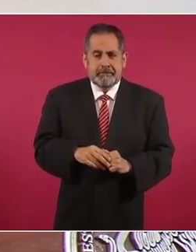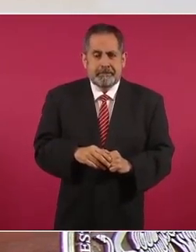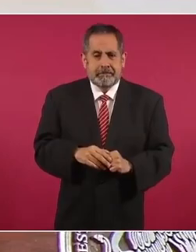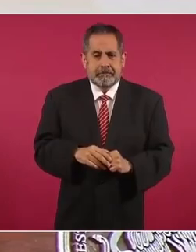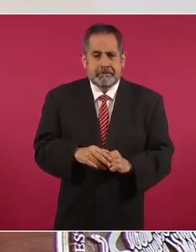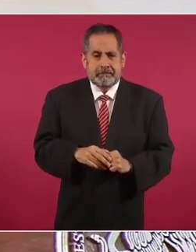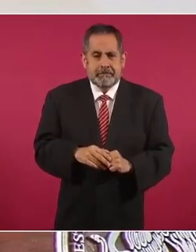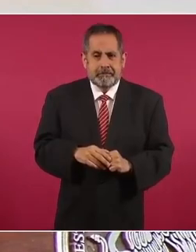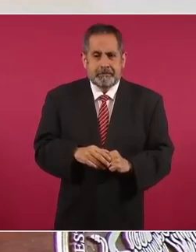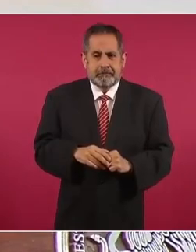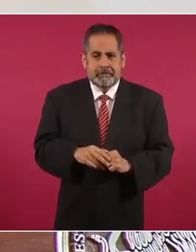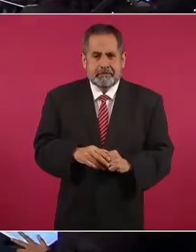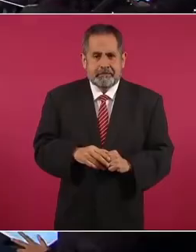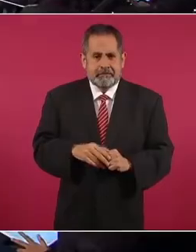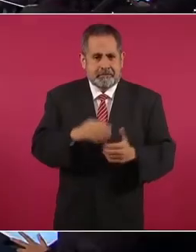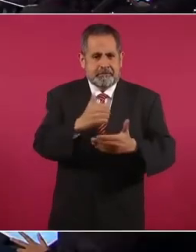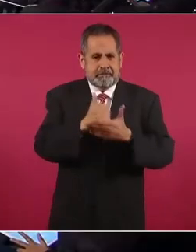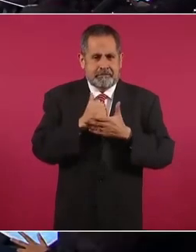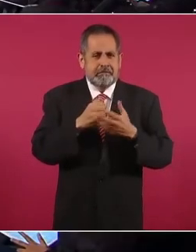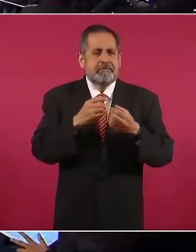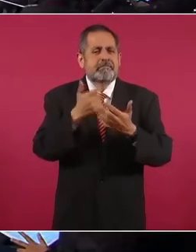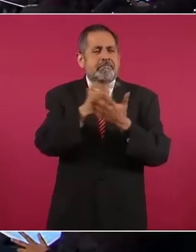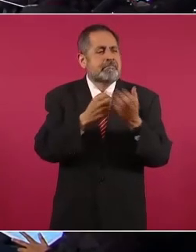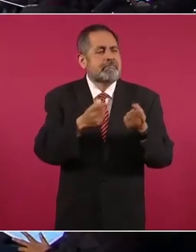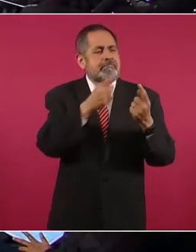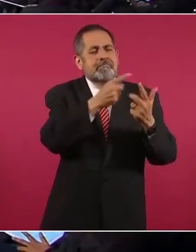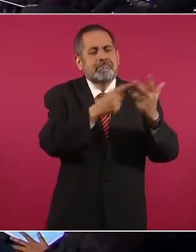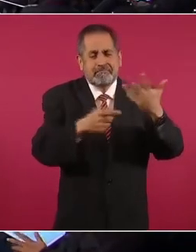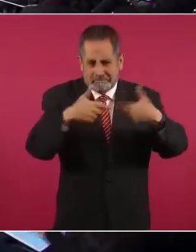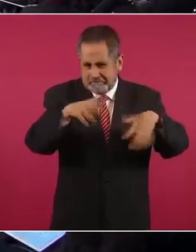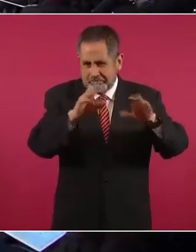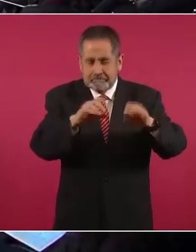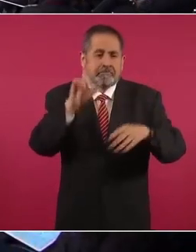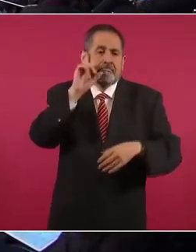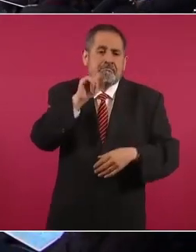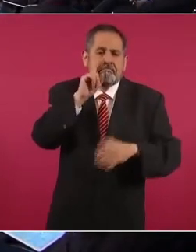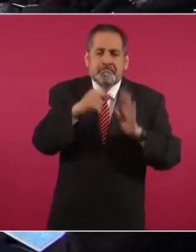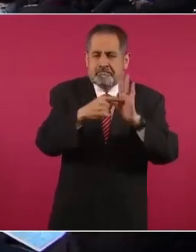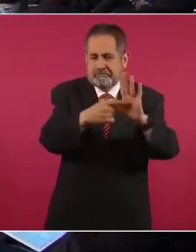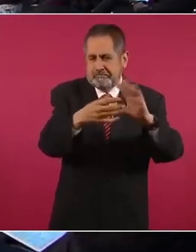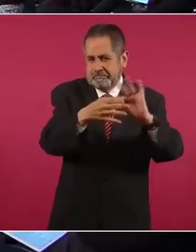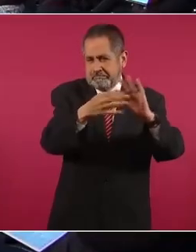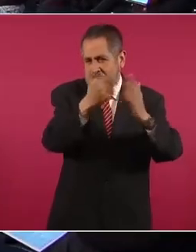no, pues ayúdenme nada más en la lista, pero vamos a dejarlo para mañana,